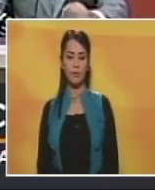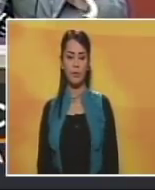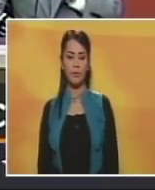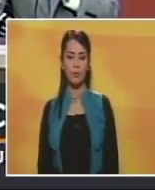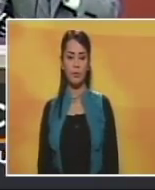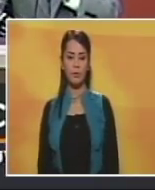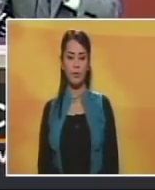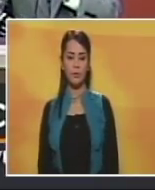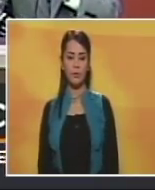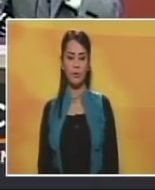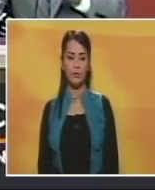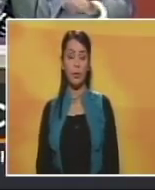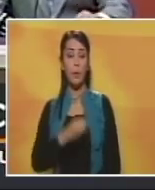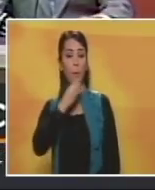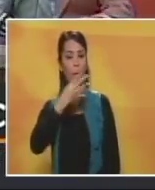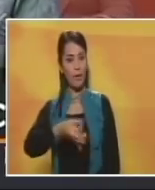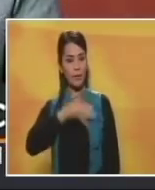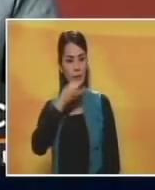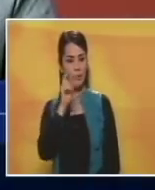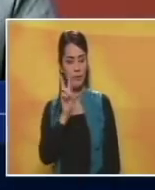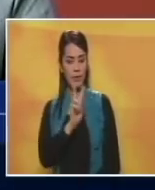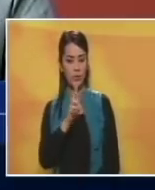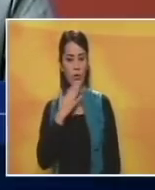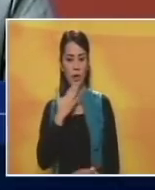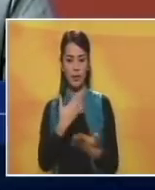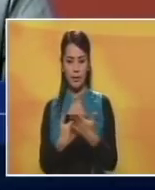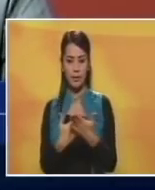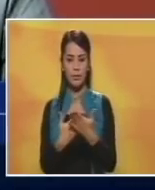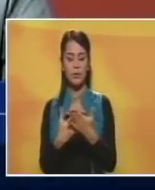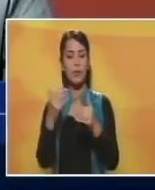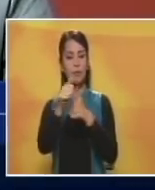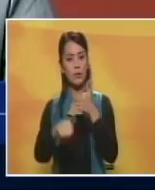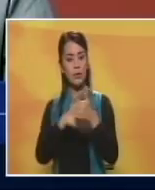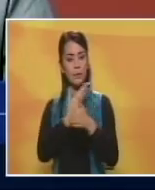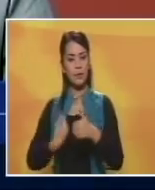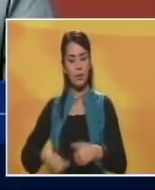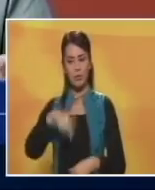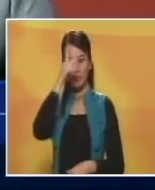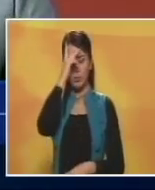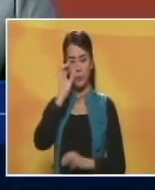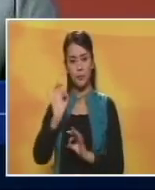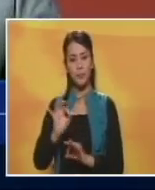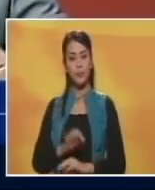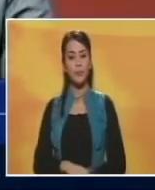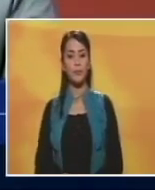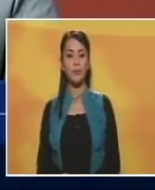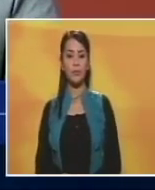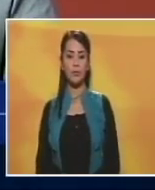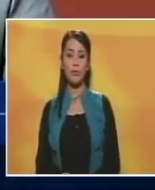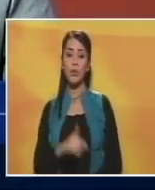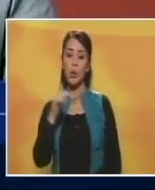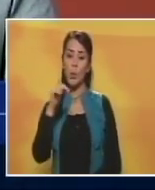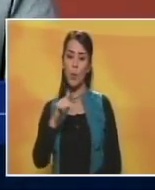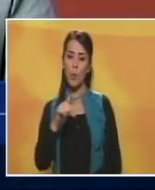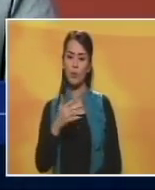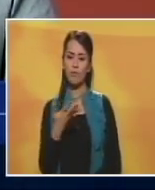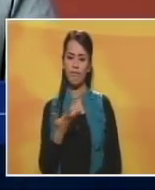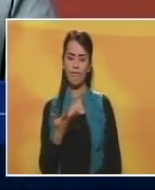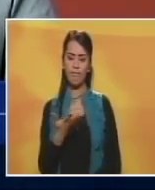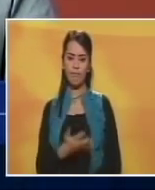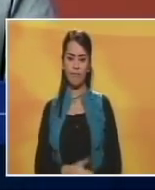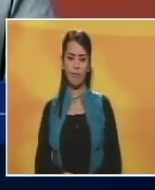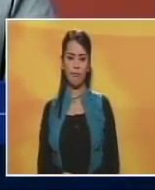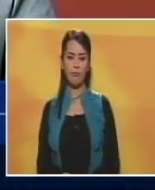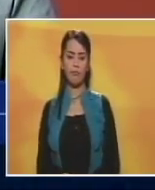Cabello. Sí, buenas tardes Venezuela, muchas gracias vicepresidente económico. Efectivamente, dentro de la